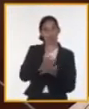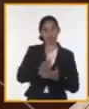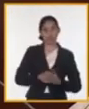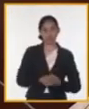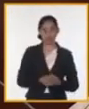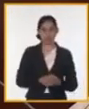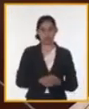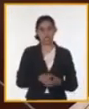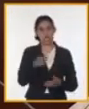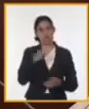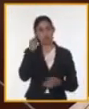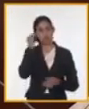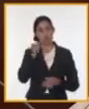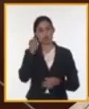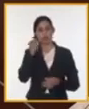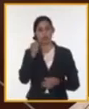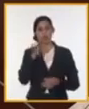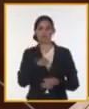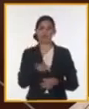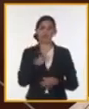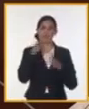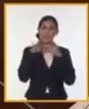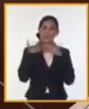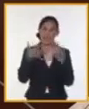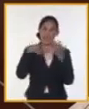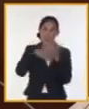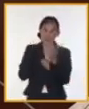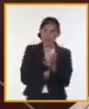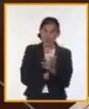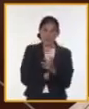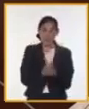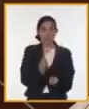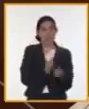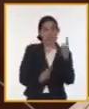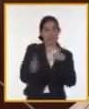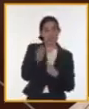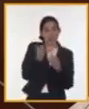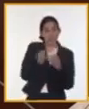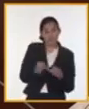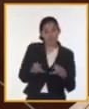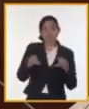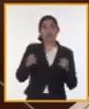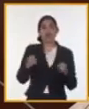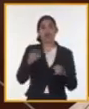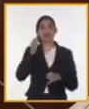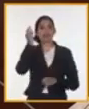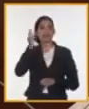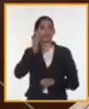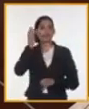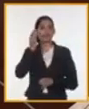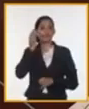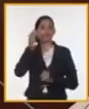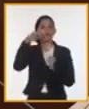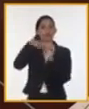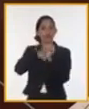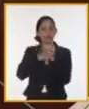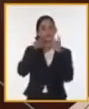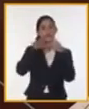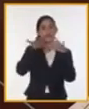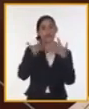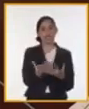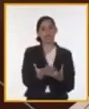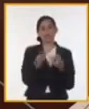donde quizás habría que reflexionar, pensar con más intencionalidad cómo